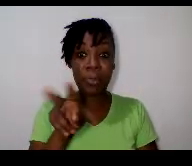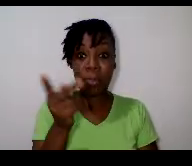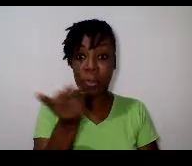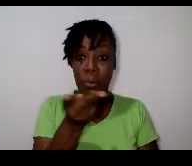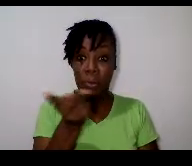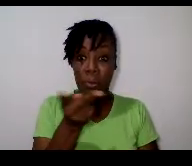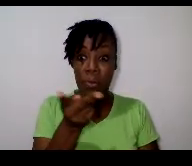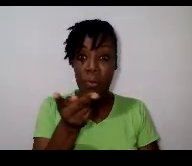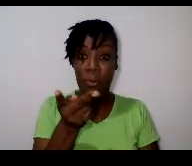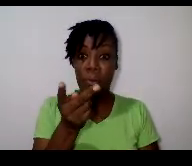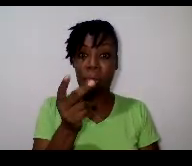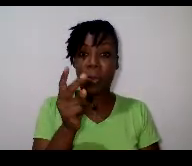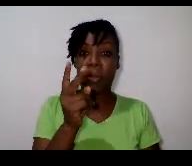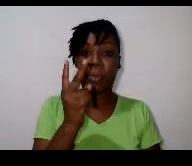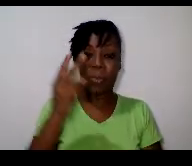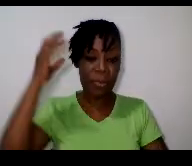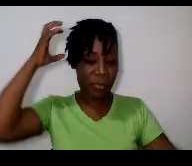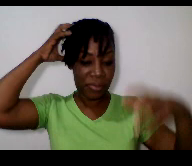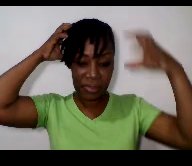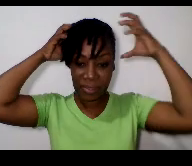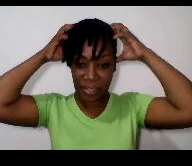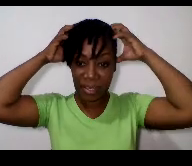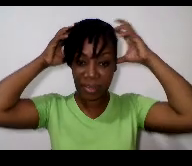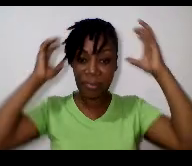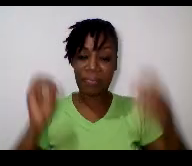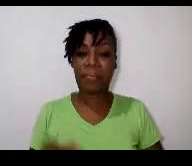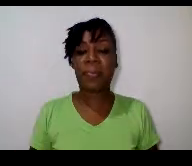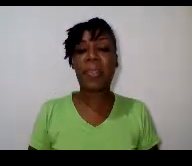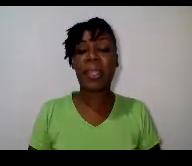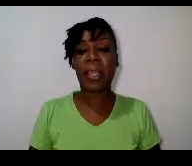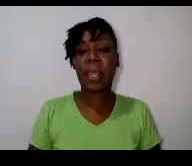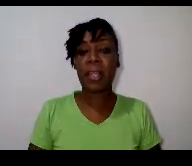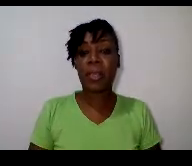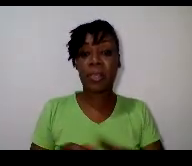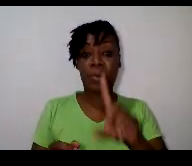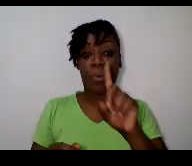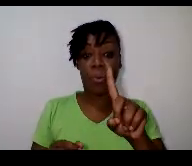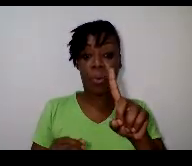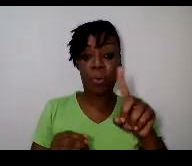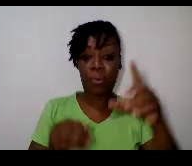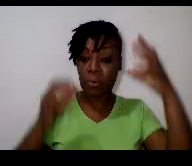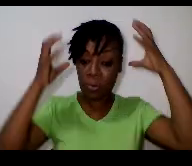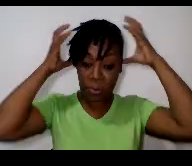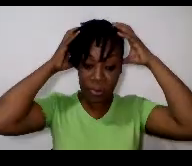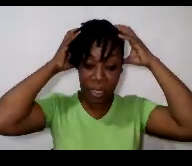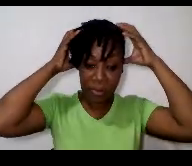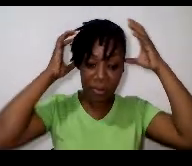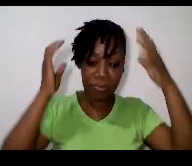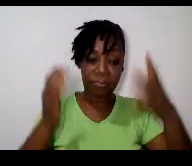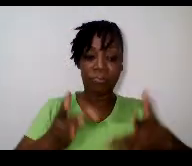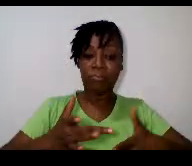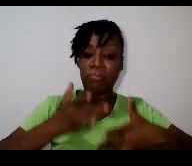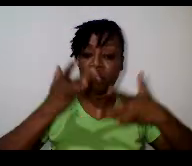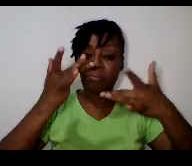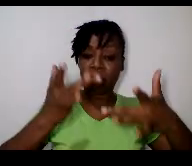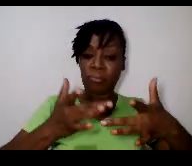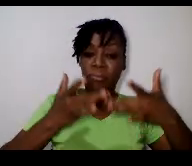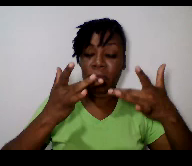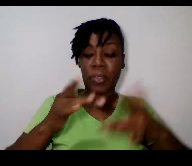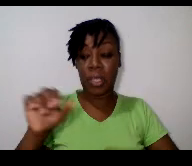es un cerebro oxigenado. El de la derecha es un cerebro sin oxigenar. El cerebro consume